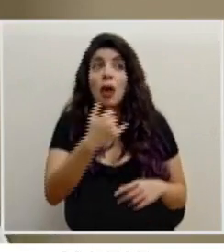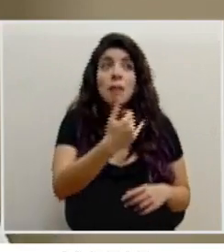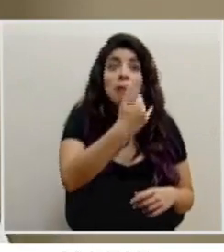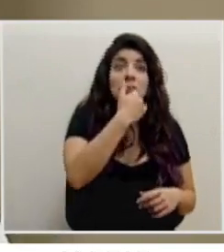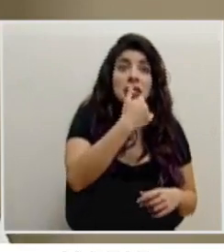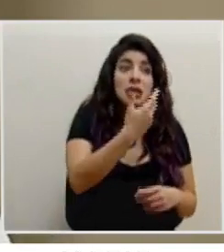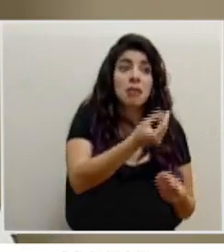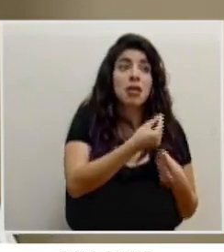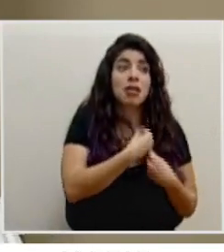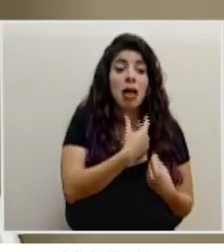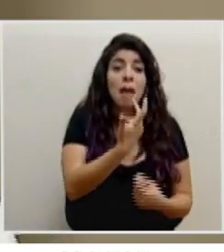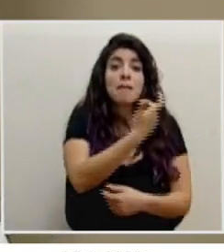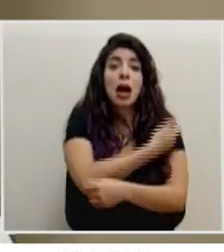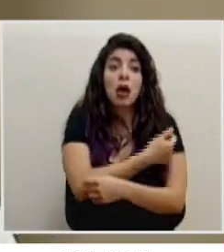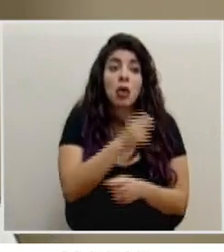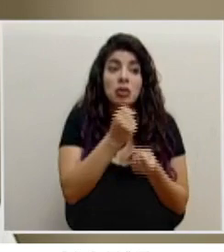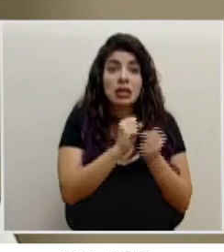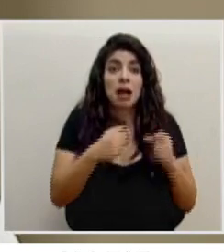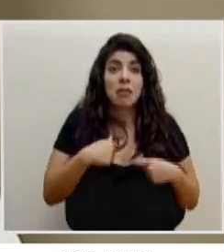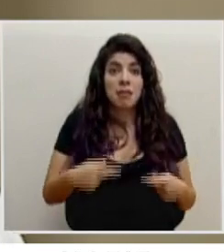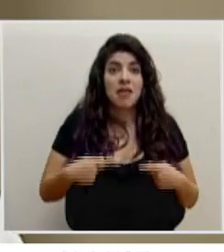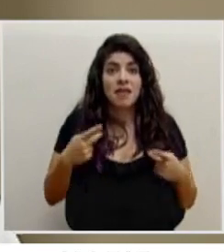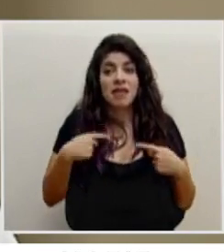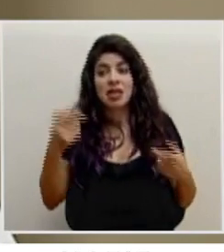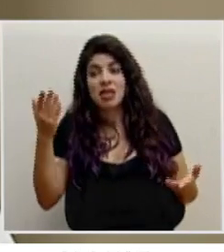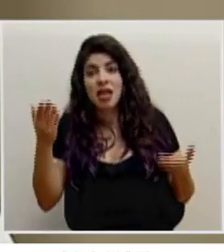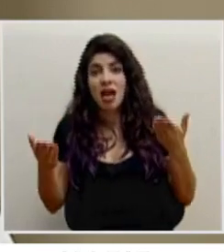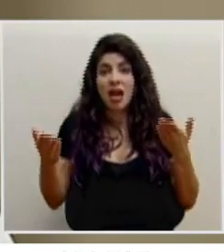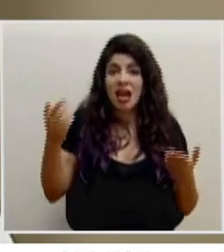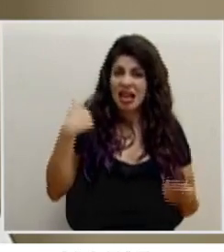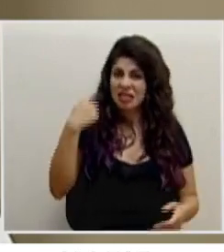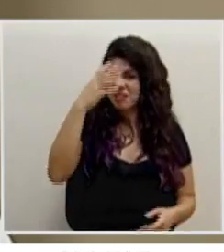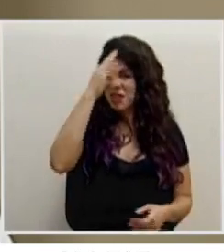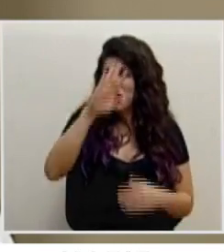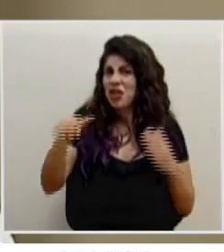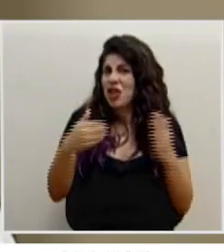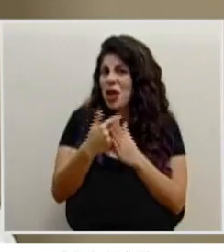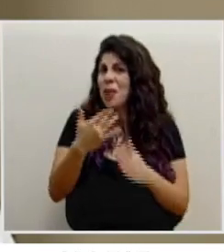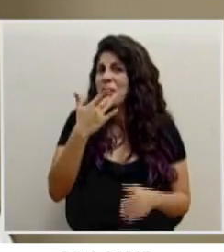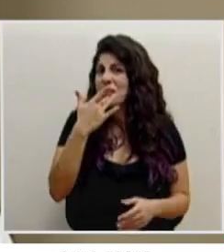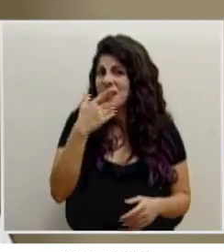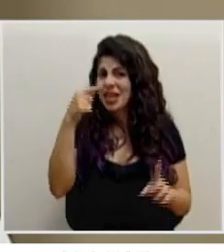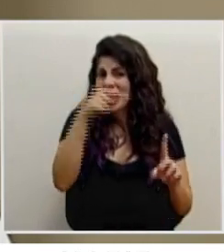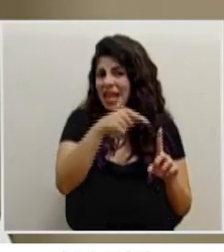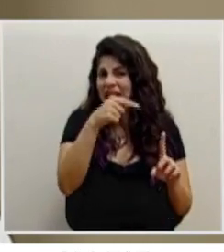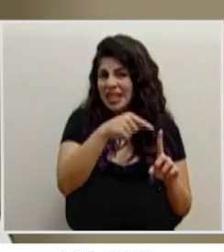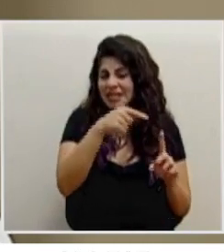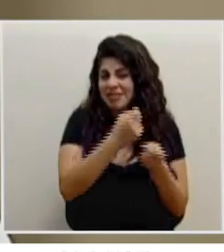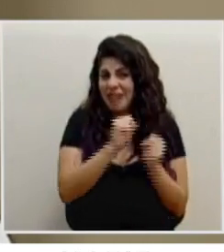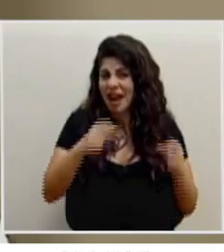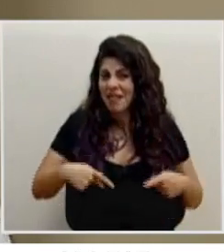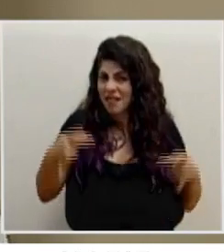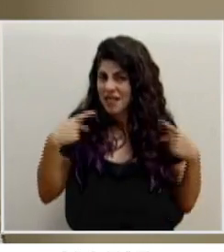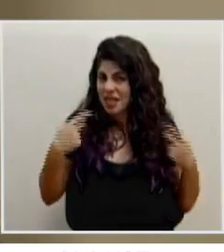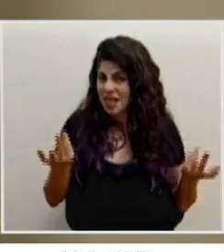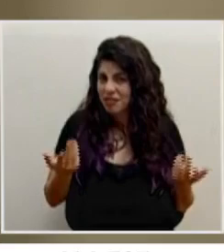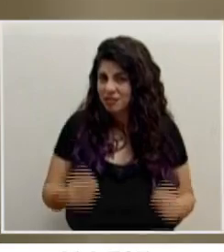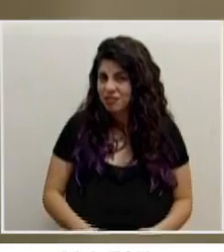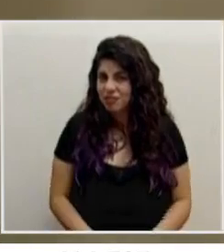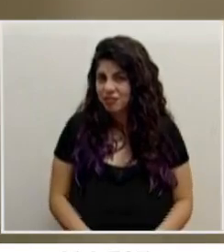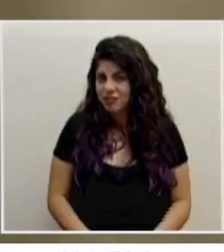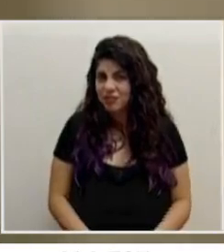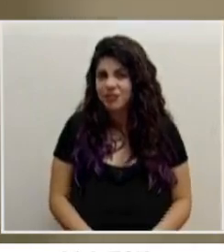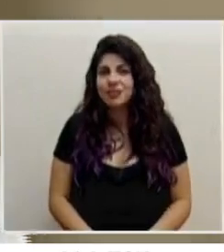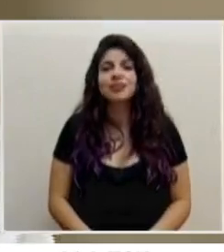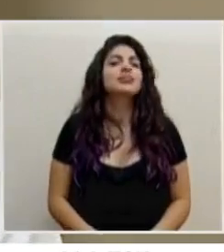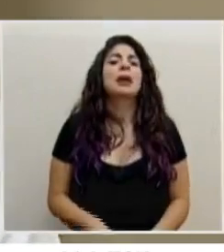pongan una vacuna que me puede salvar la vida, yo creo que todos preferiríamos que nos salven la vida.